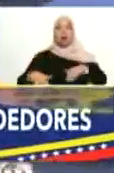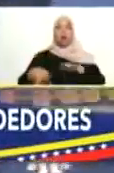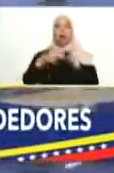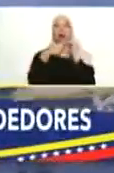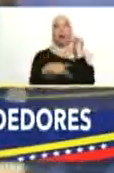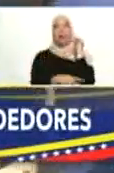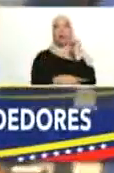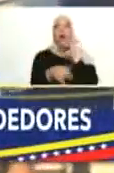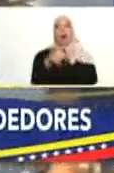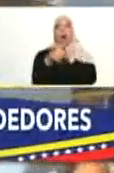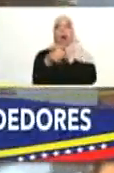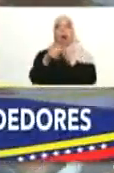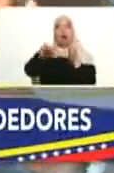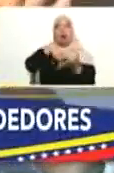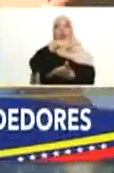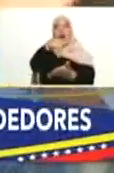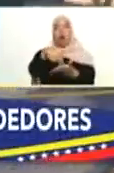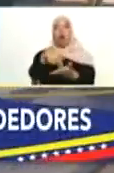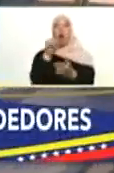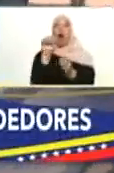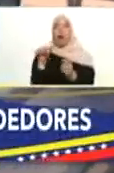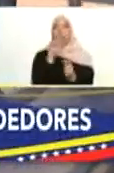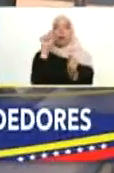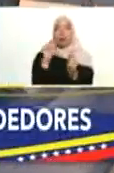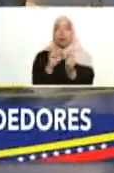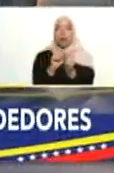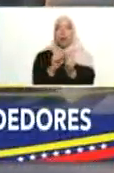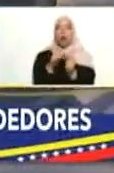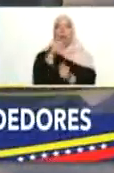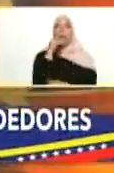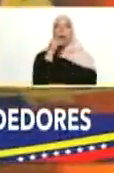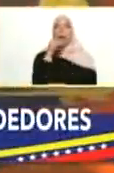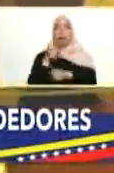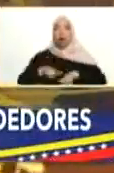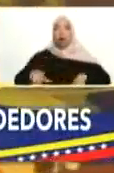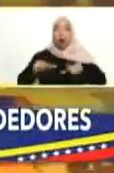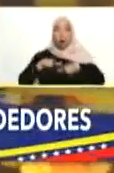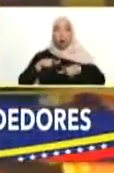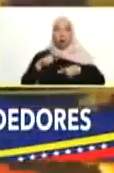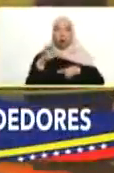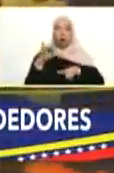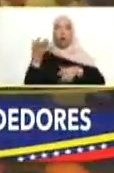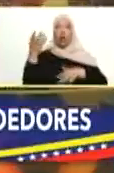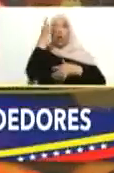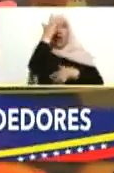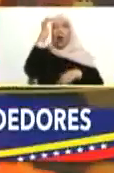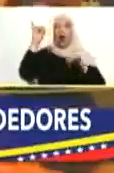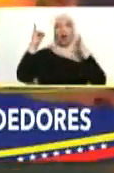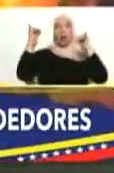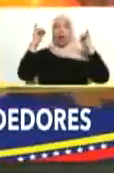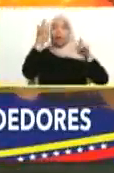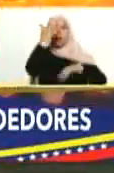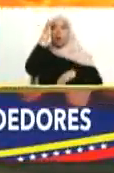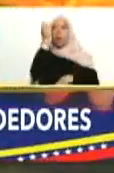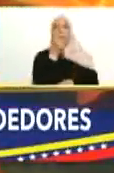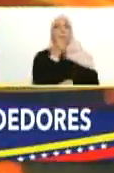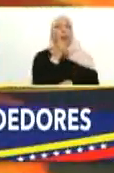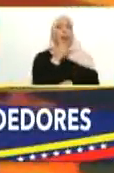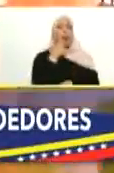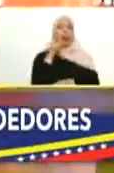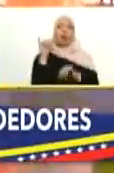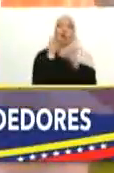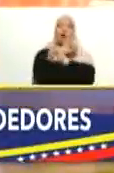aquí específicamente en Punta Brava, municipio Silva. Bueno, nuestros carnavales, presidente Nicolás Maduro, estuvieron